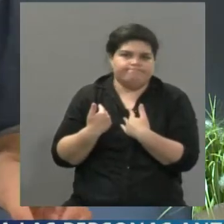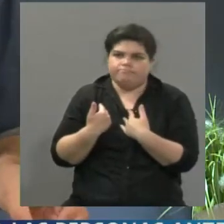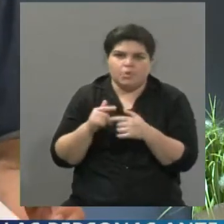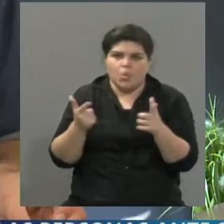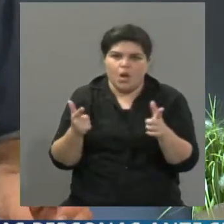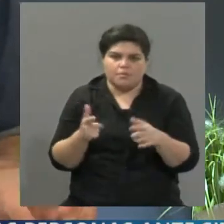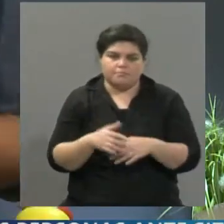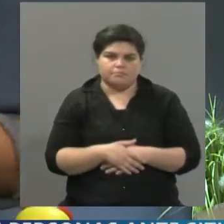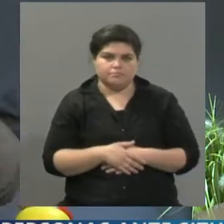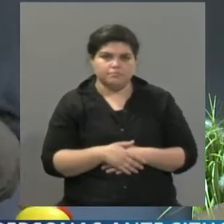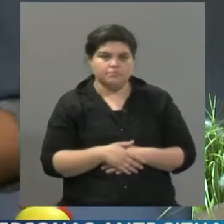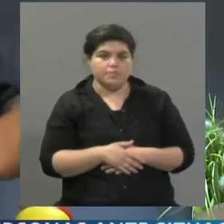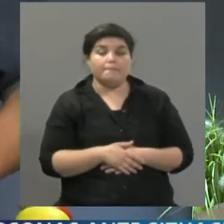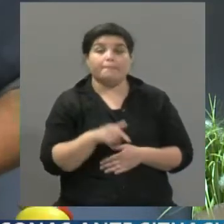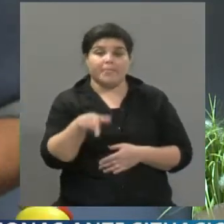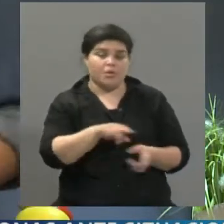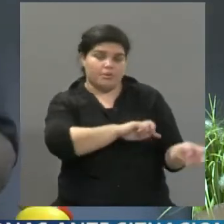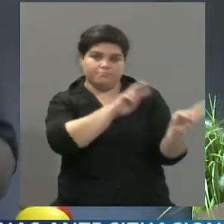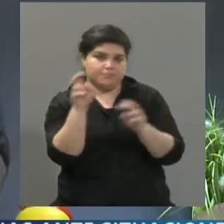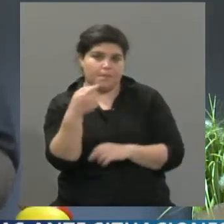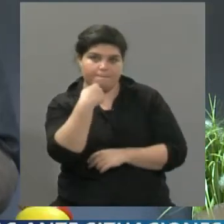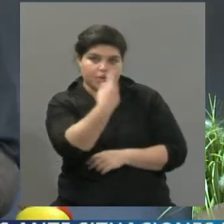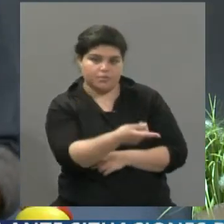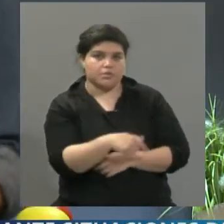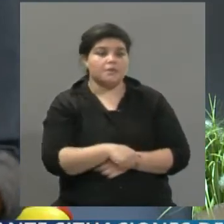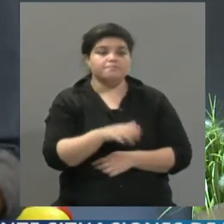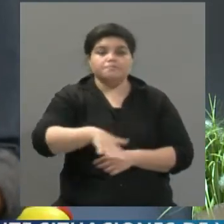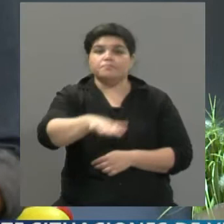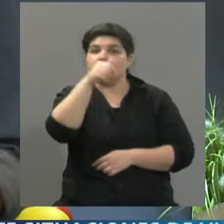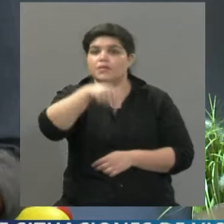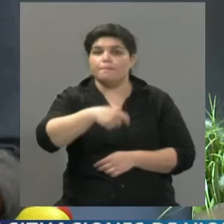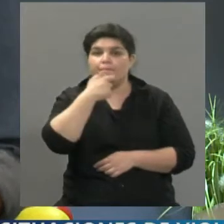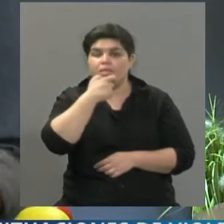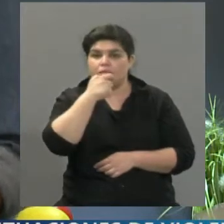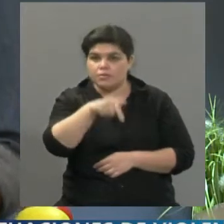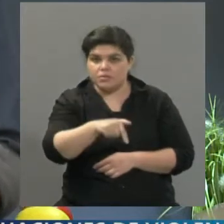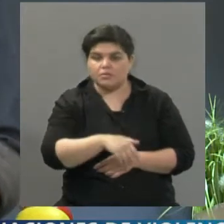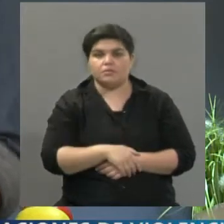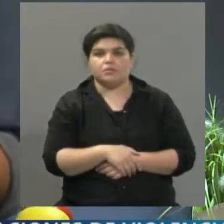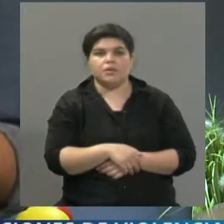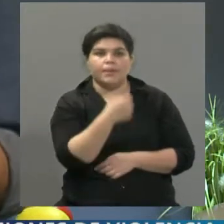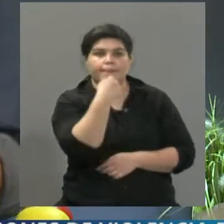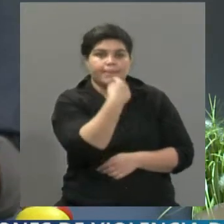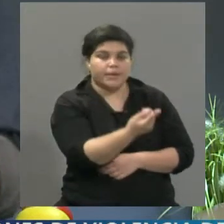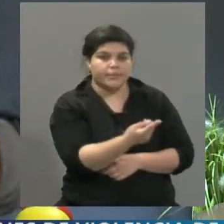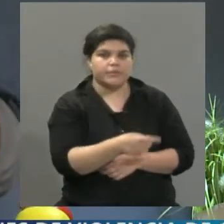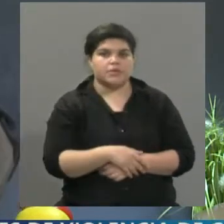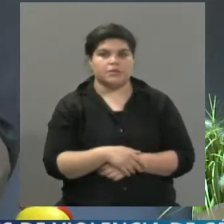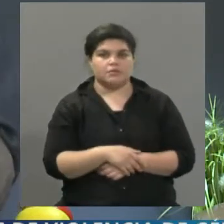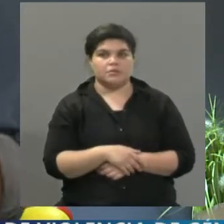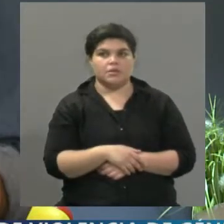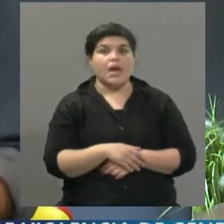Otra consulta. Por ahí estamos en Mendoza y quería preguntarle respecto a las especies de árboles que